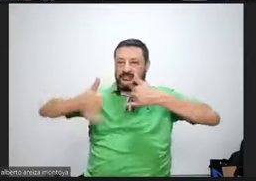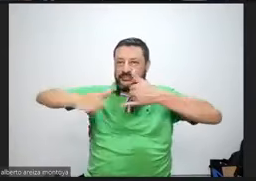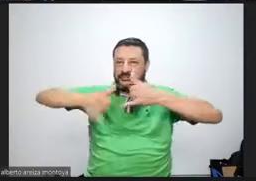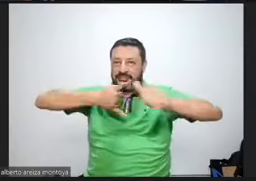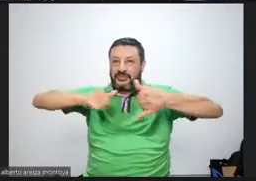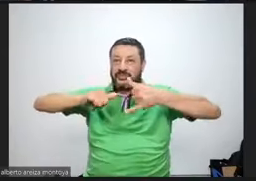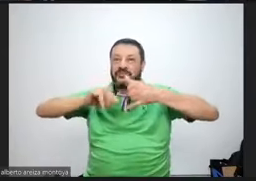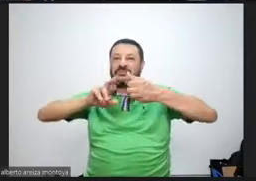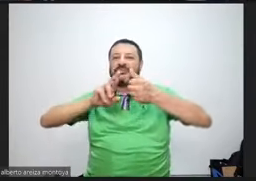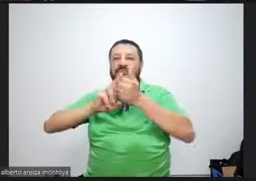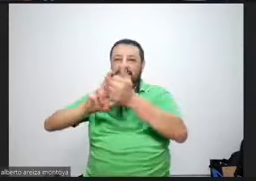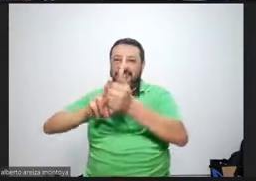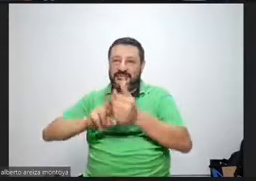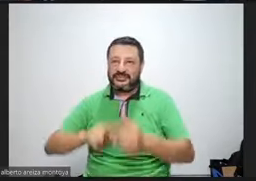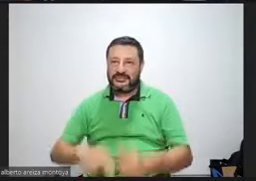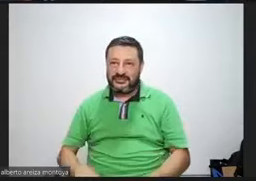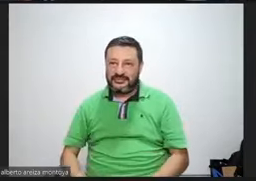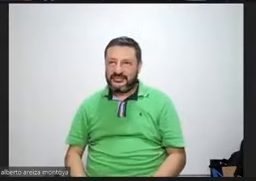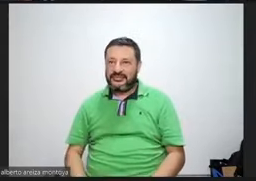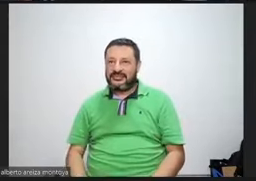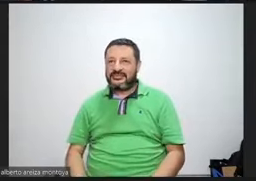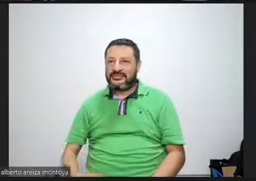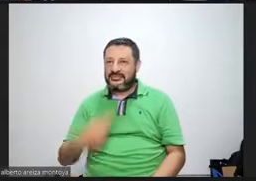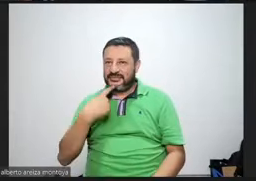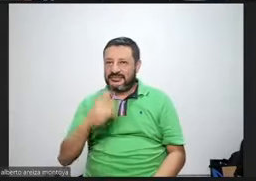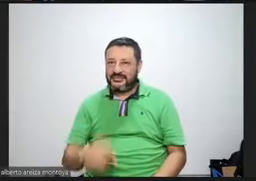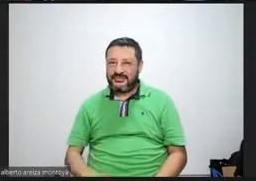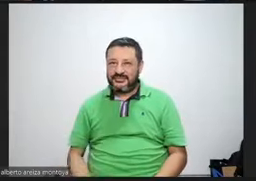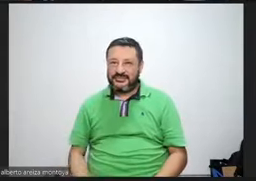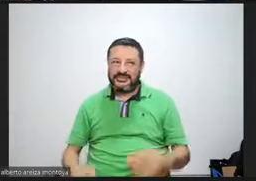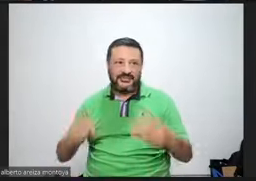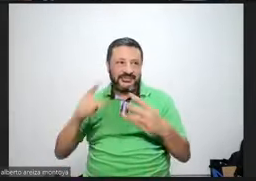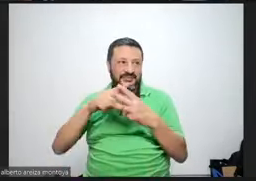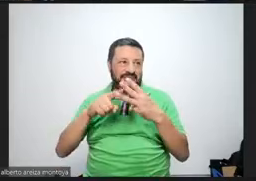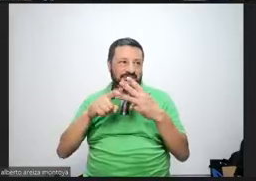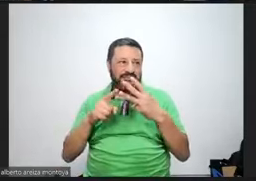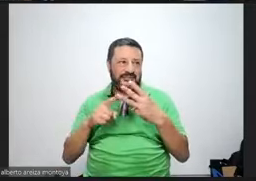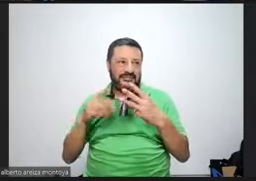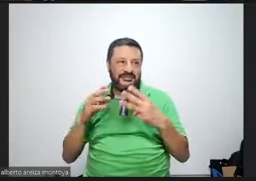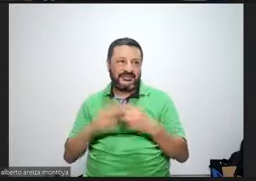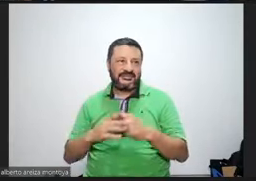el triatlón, porque me parecen los 3 deportes como top,